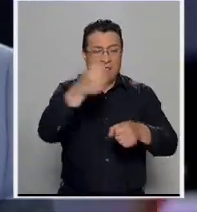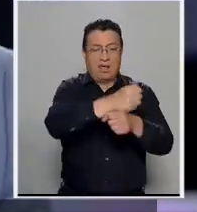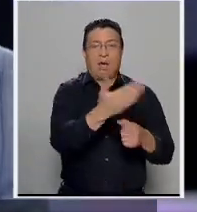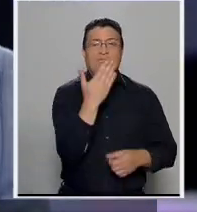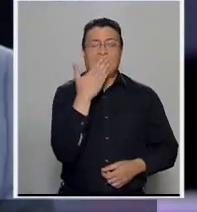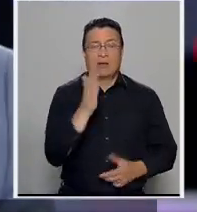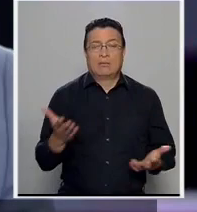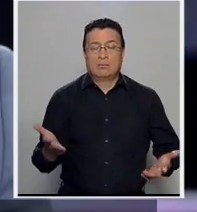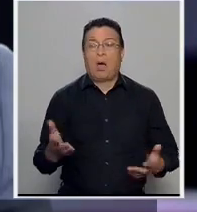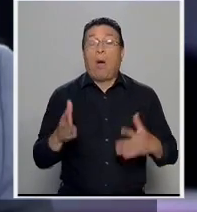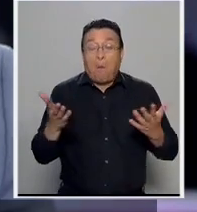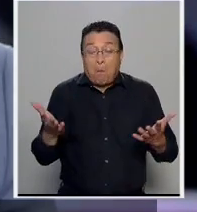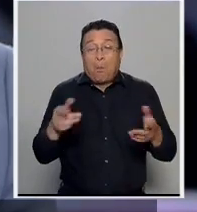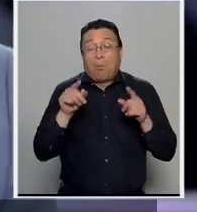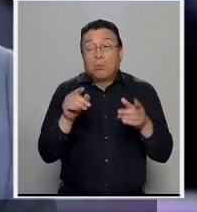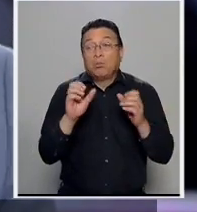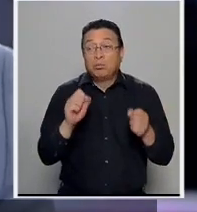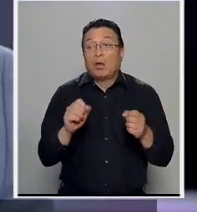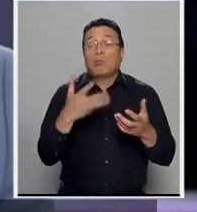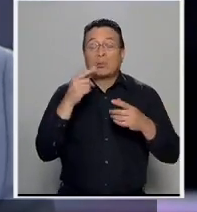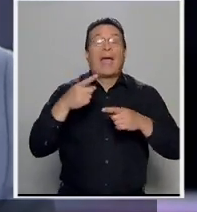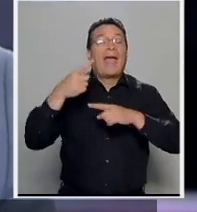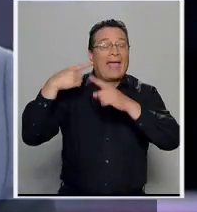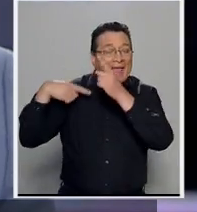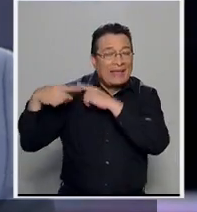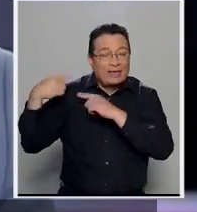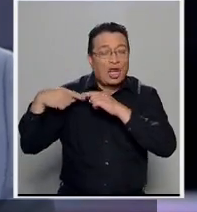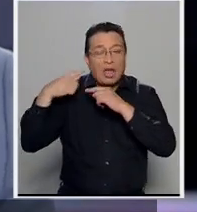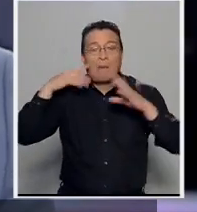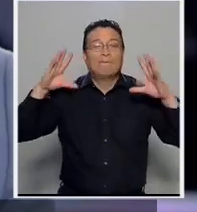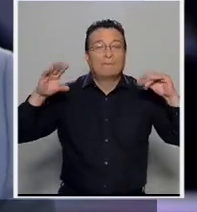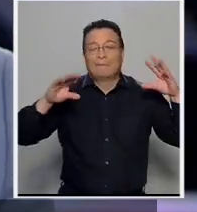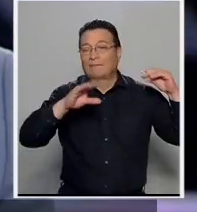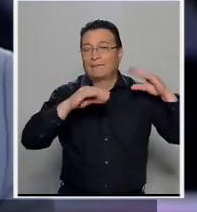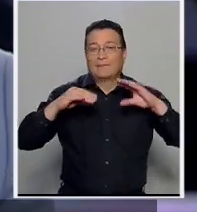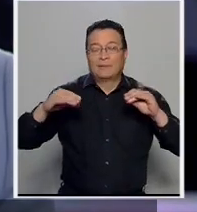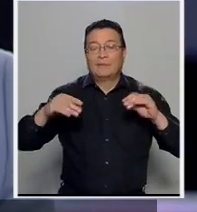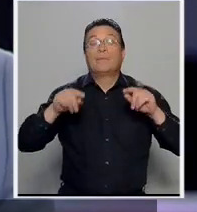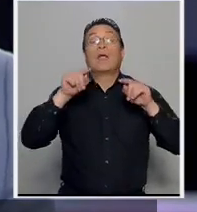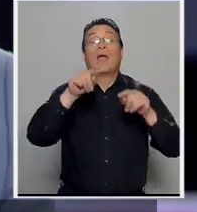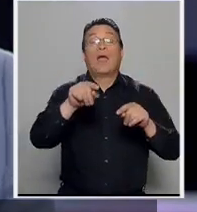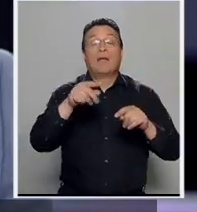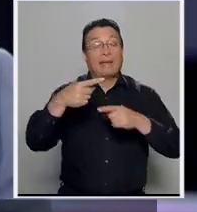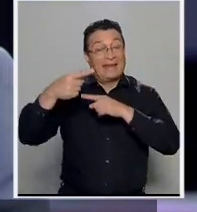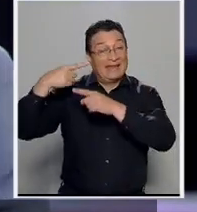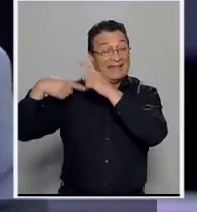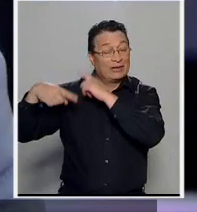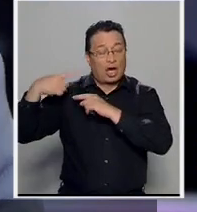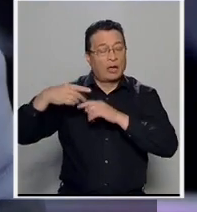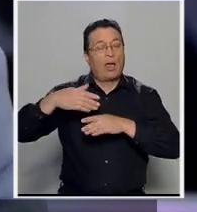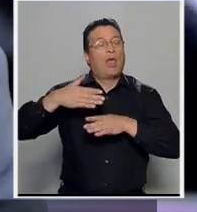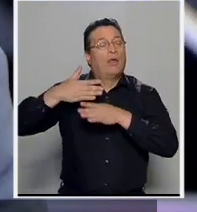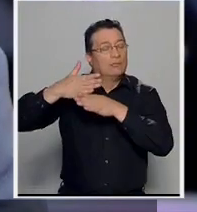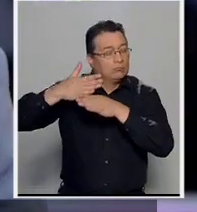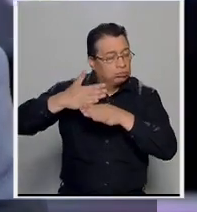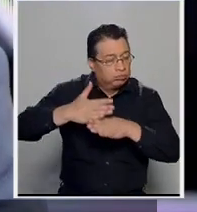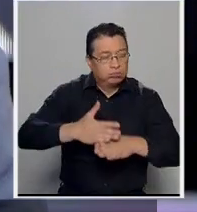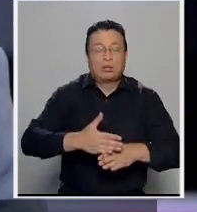que se conoce la historia nacional la historia que tiene tiene que estar en permanente